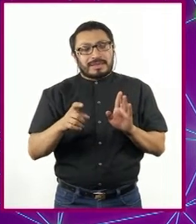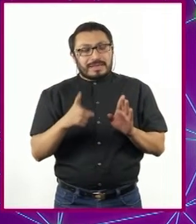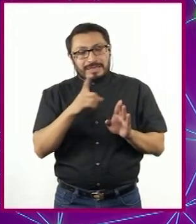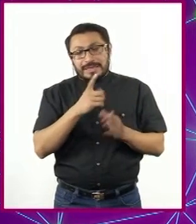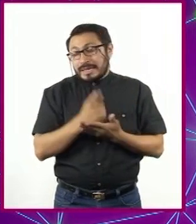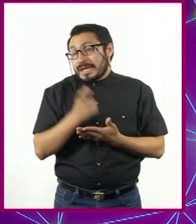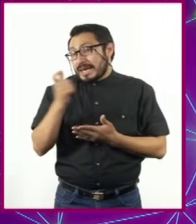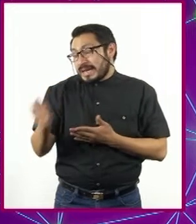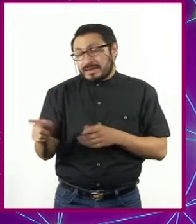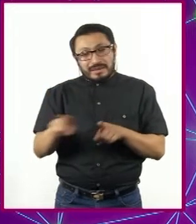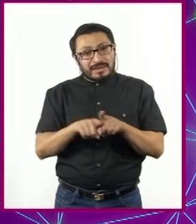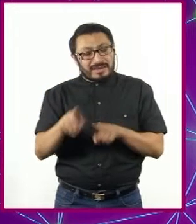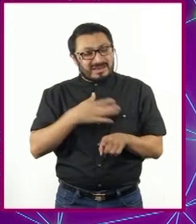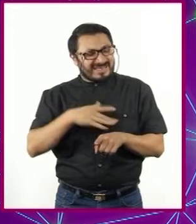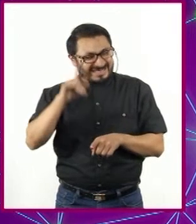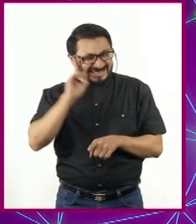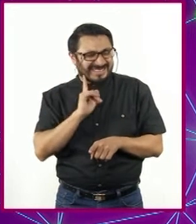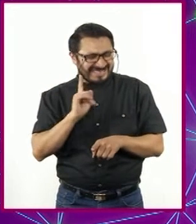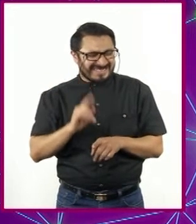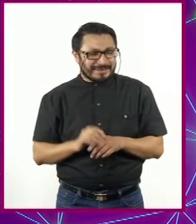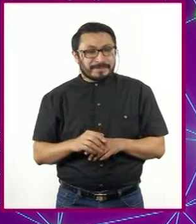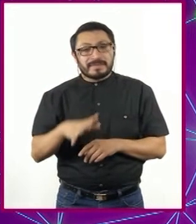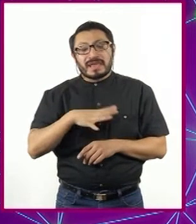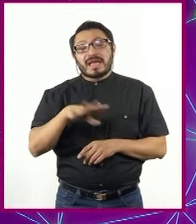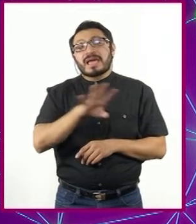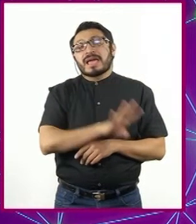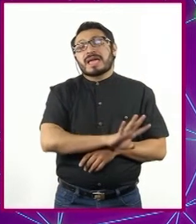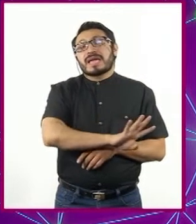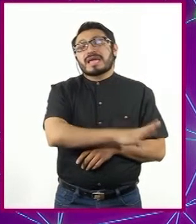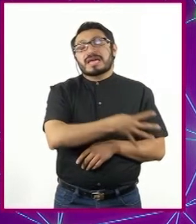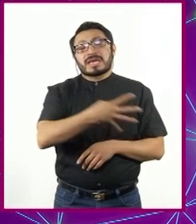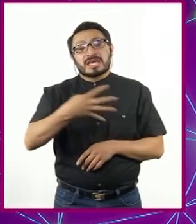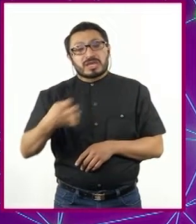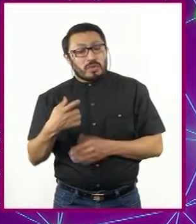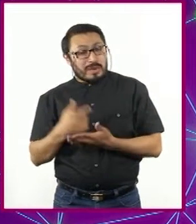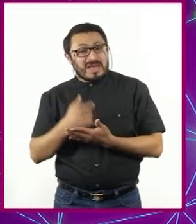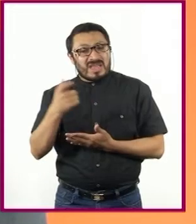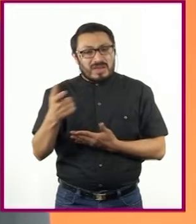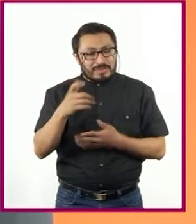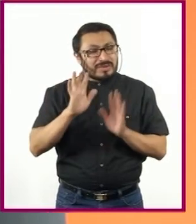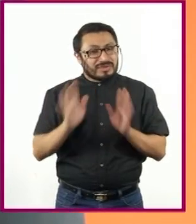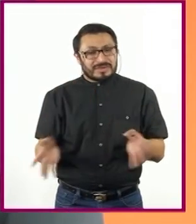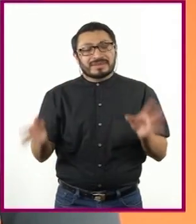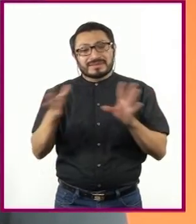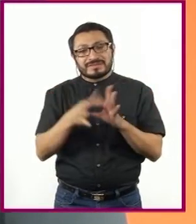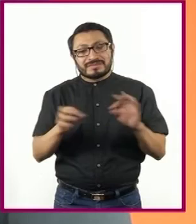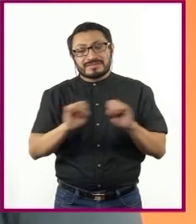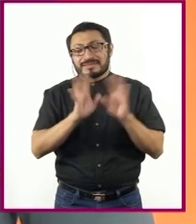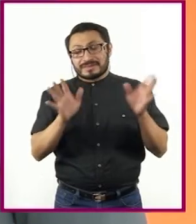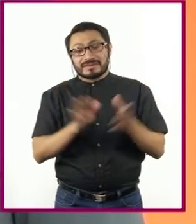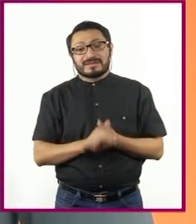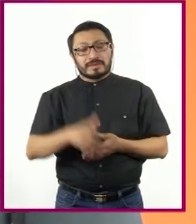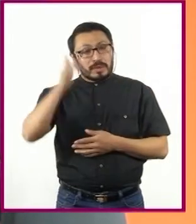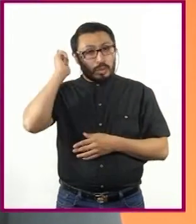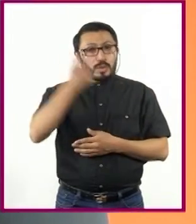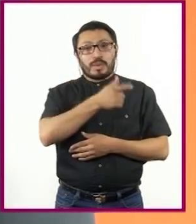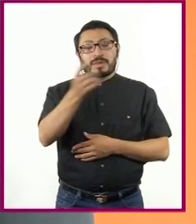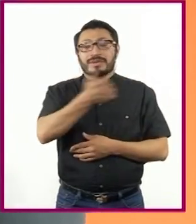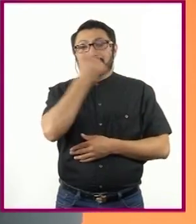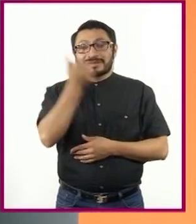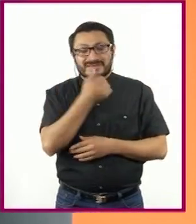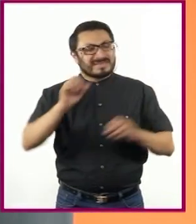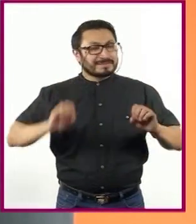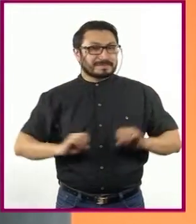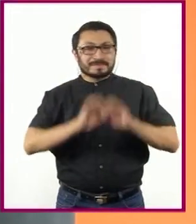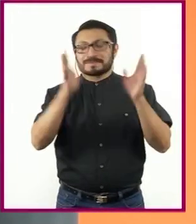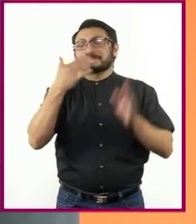de mi hermana quedó en 900 pesos después de la aclaración. Espero que a las alumnas y los alumnos les haya